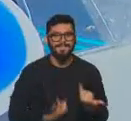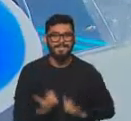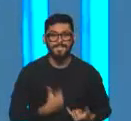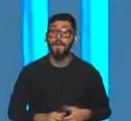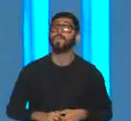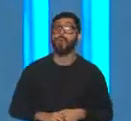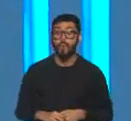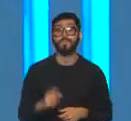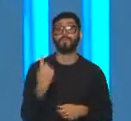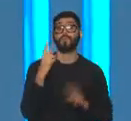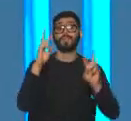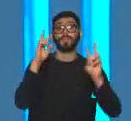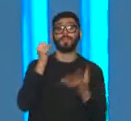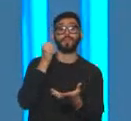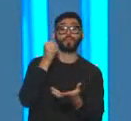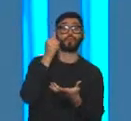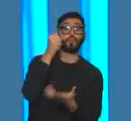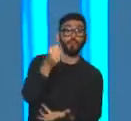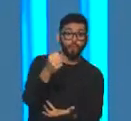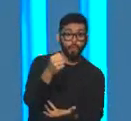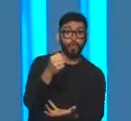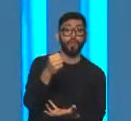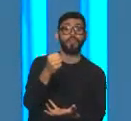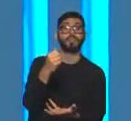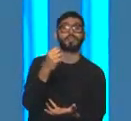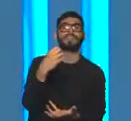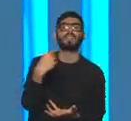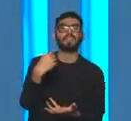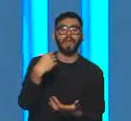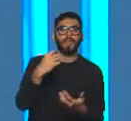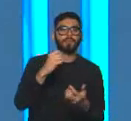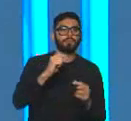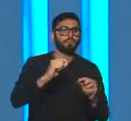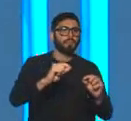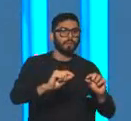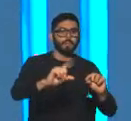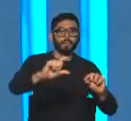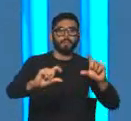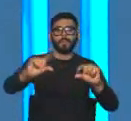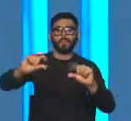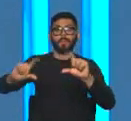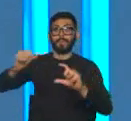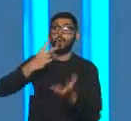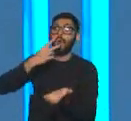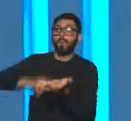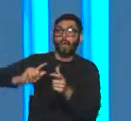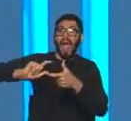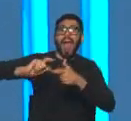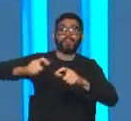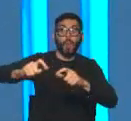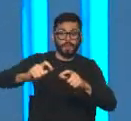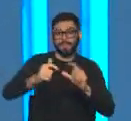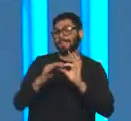A ver, Horacio, hay algo que se llama subsidios y hay algo que se llama segmentación y actualización de tarifas, hablando de inflación, porque viste que